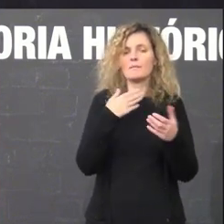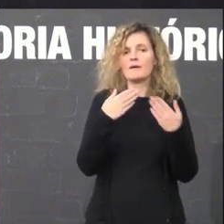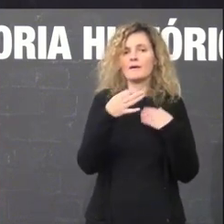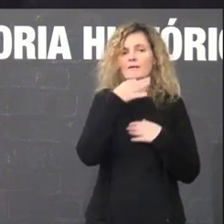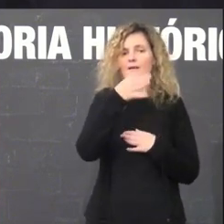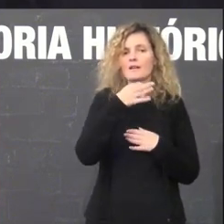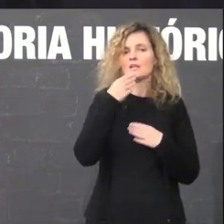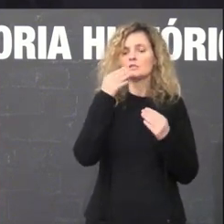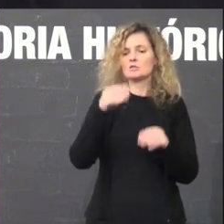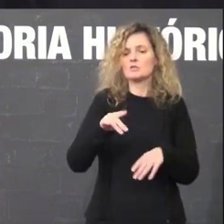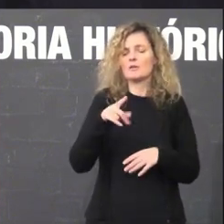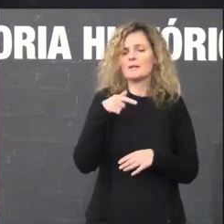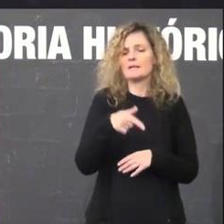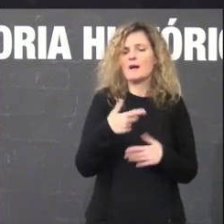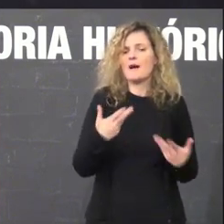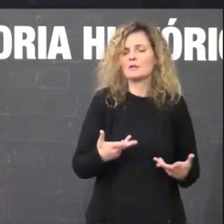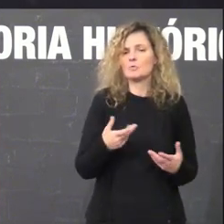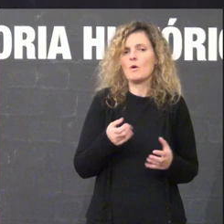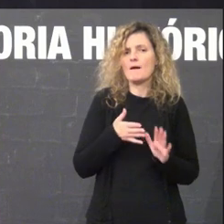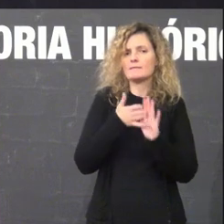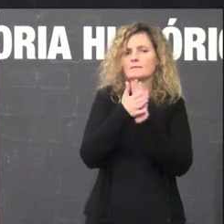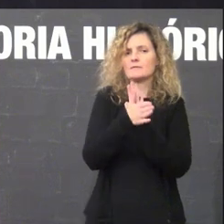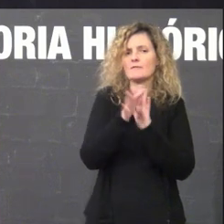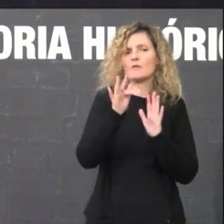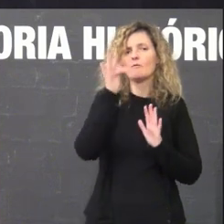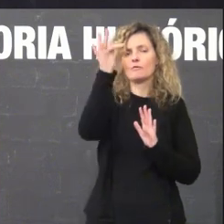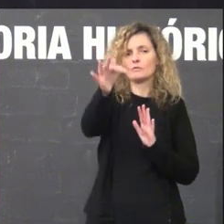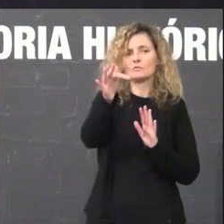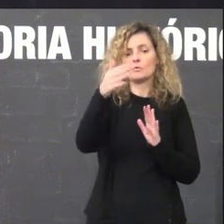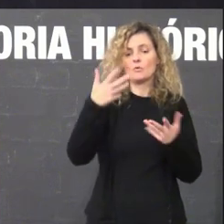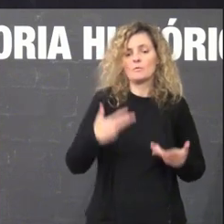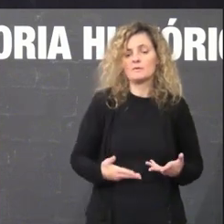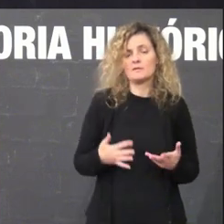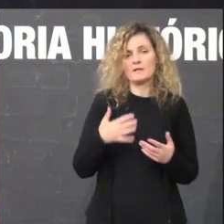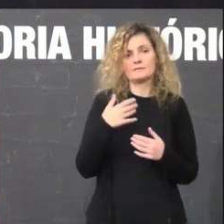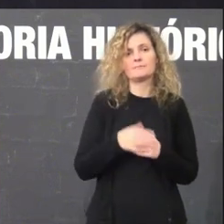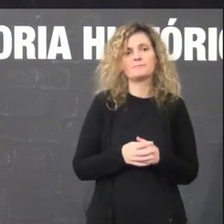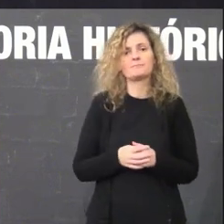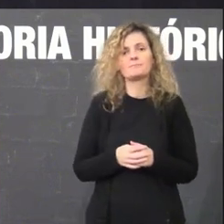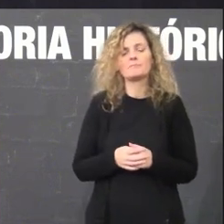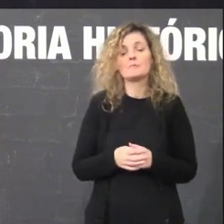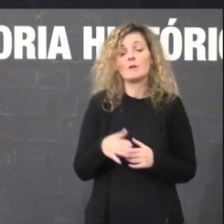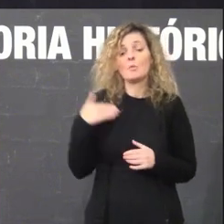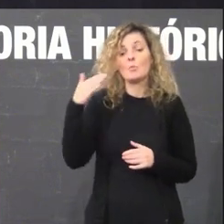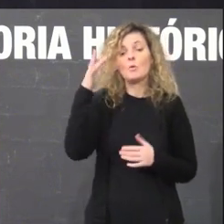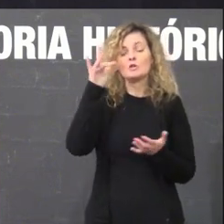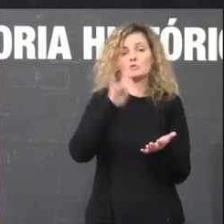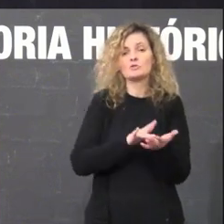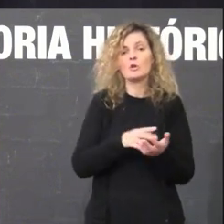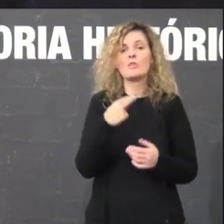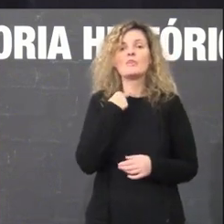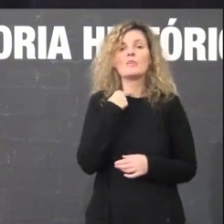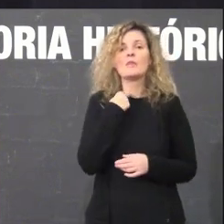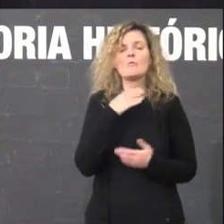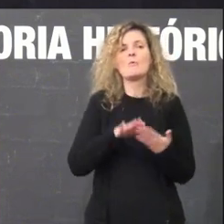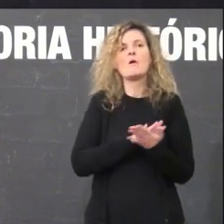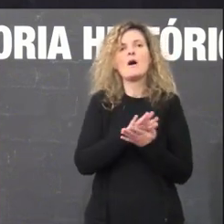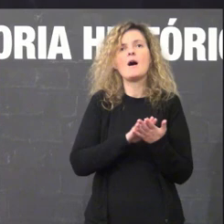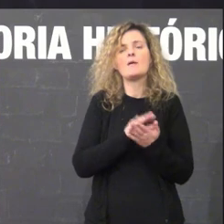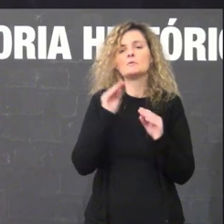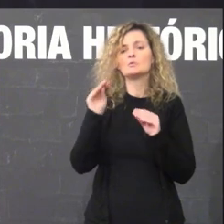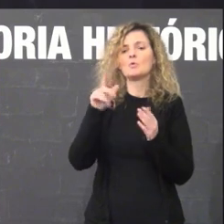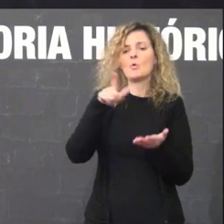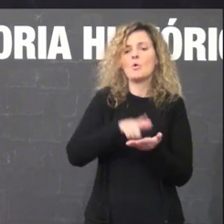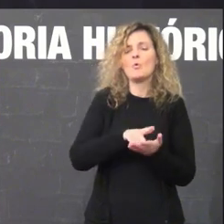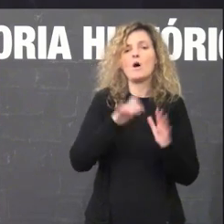es determinante en el presente y es determinante en el futuro cuando sucede que un diputado habla su lengua